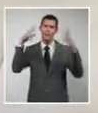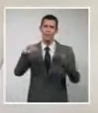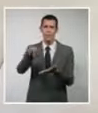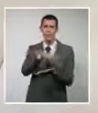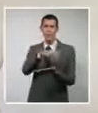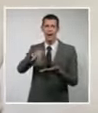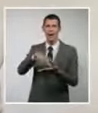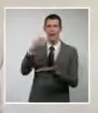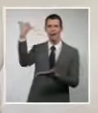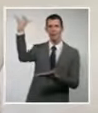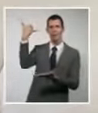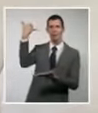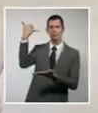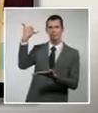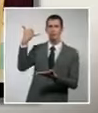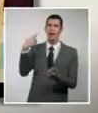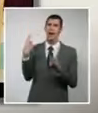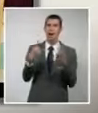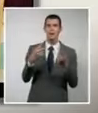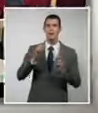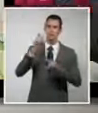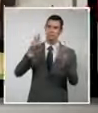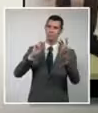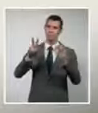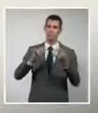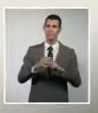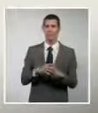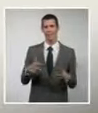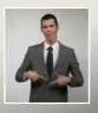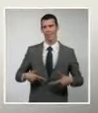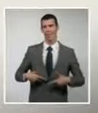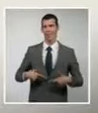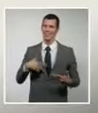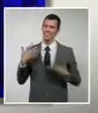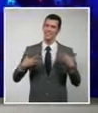divierten, y así mismo lo hacen